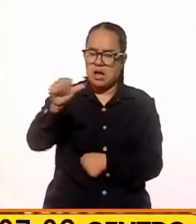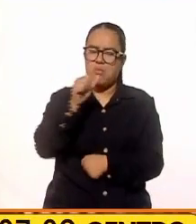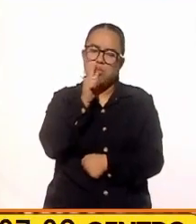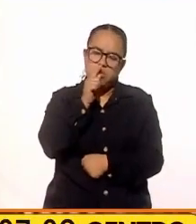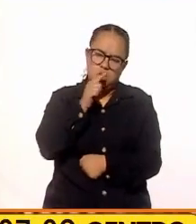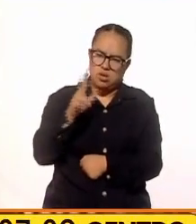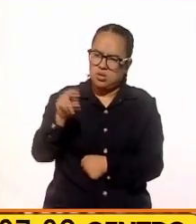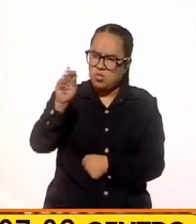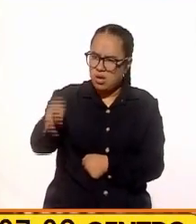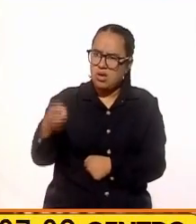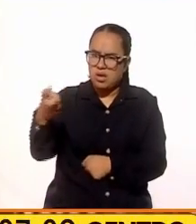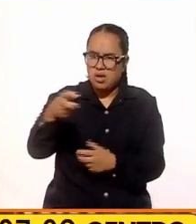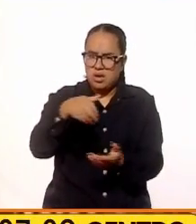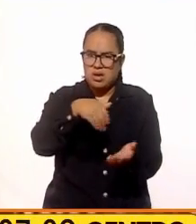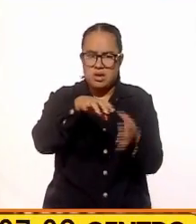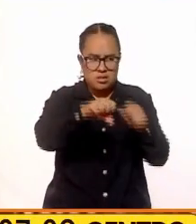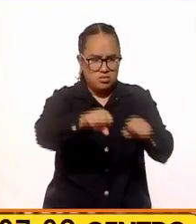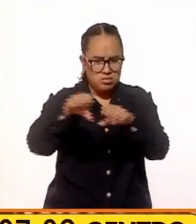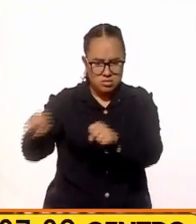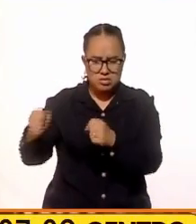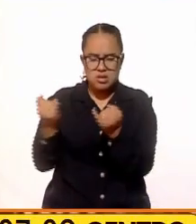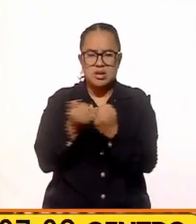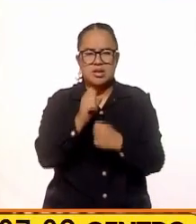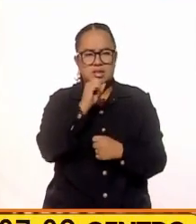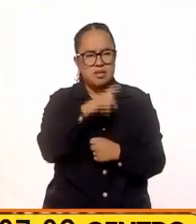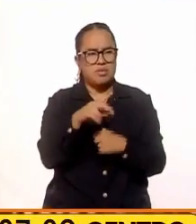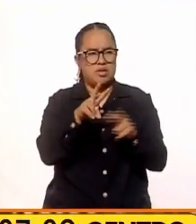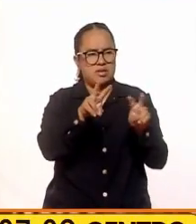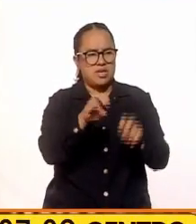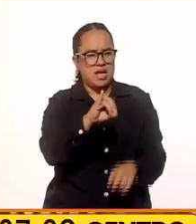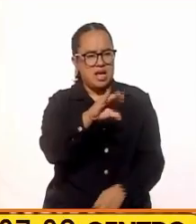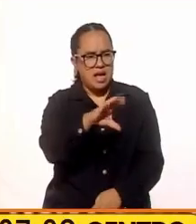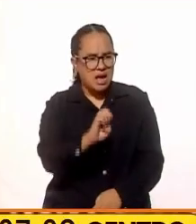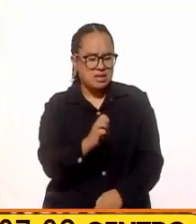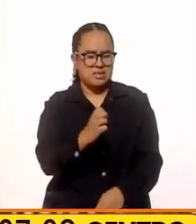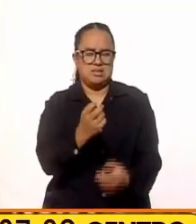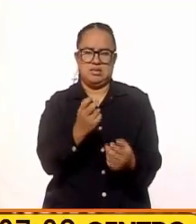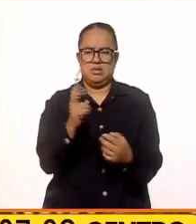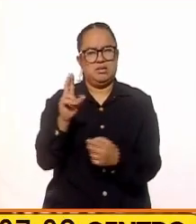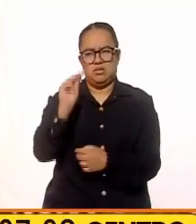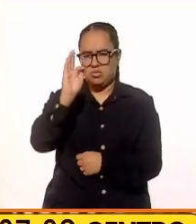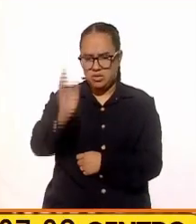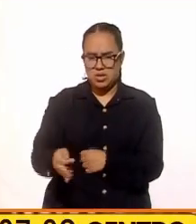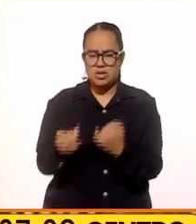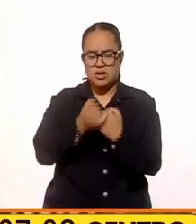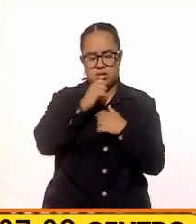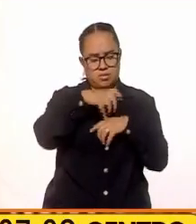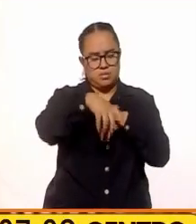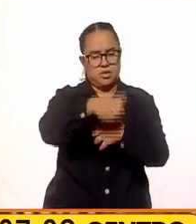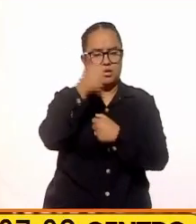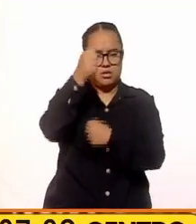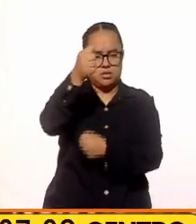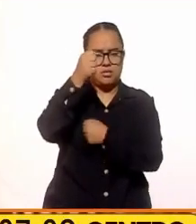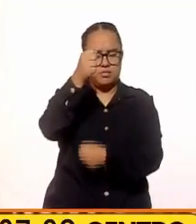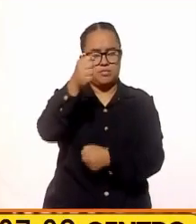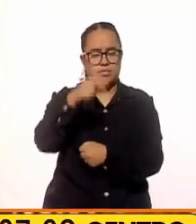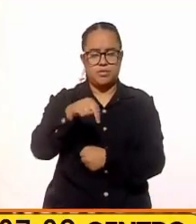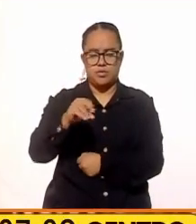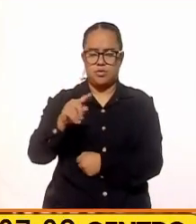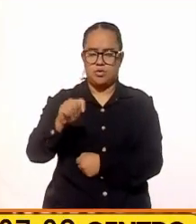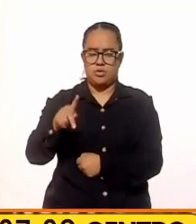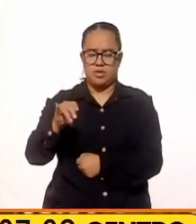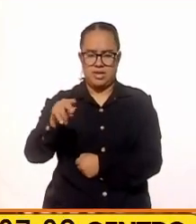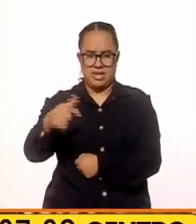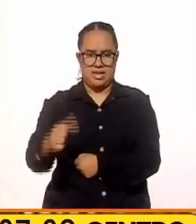y contra las instituciones migratorias de Estados Unidos, así como en este tipo de movilizaciones como No Kings, hemos visto una